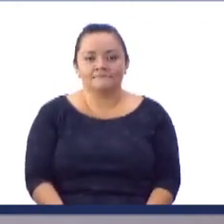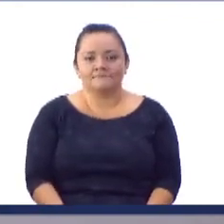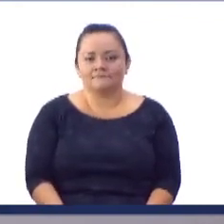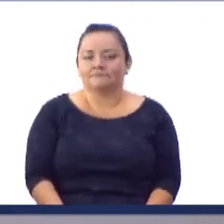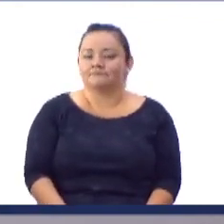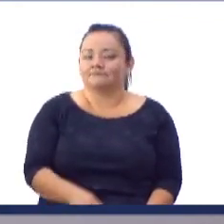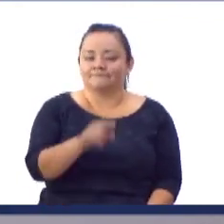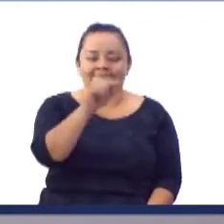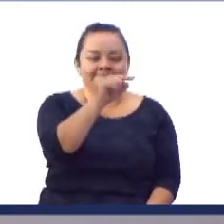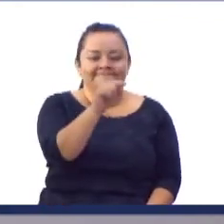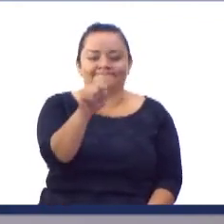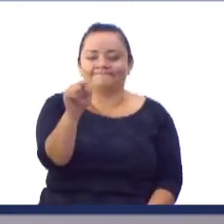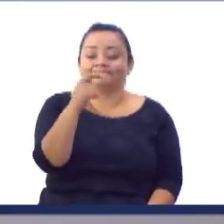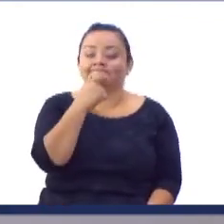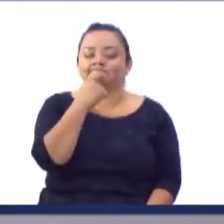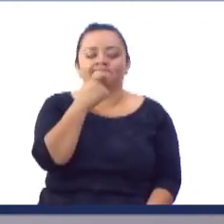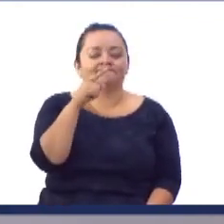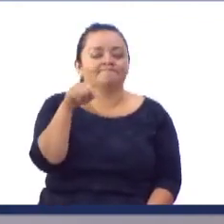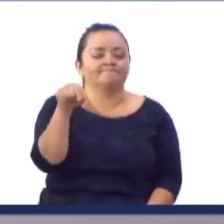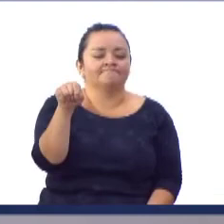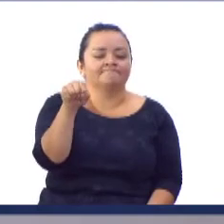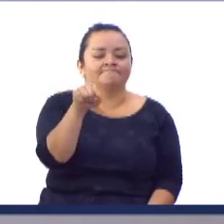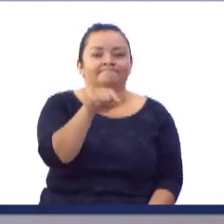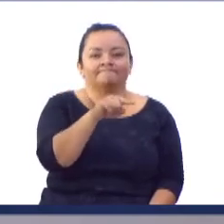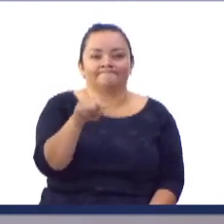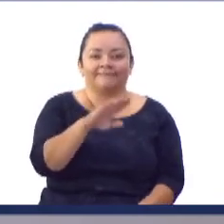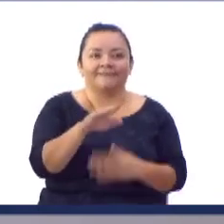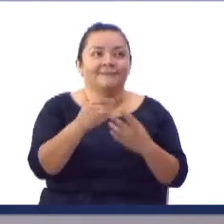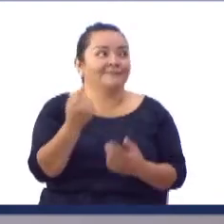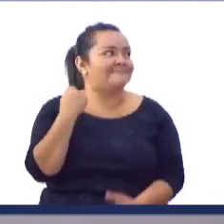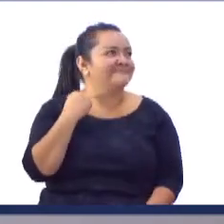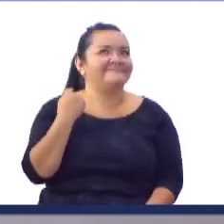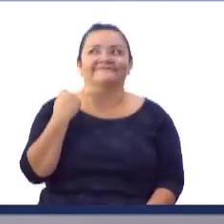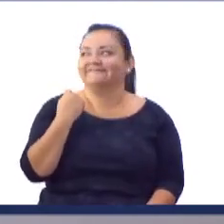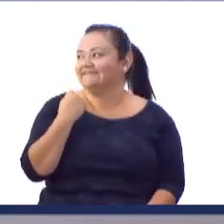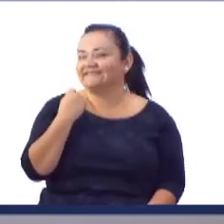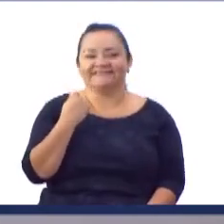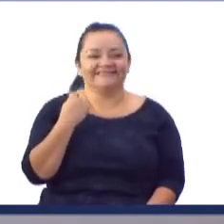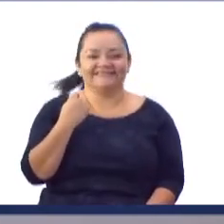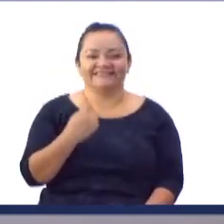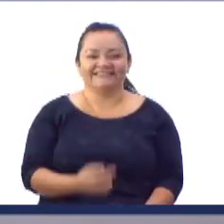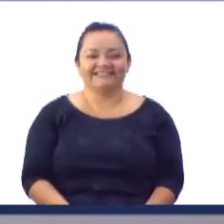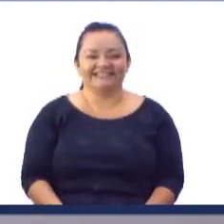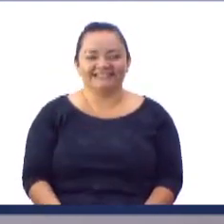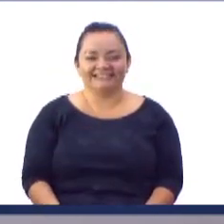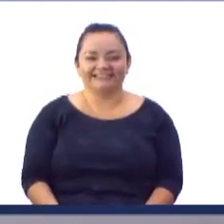así dedocráticamente todos miran para todos ustedes